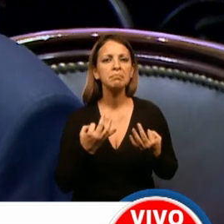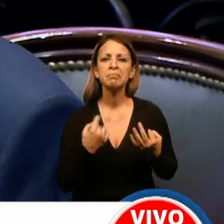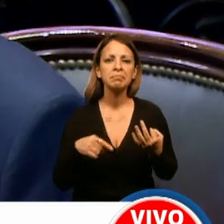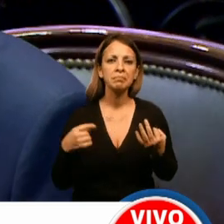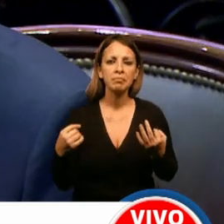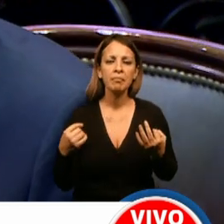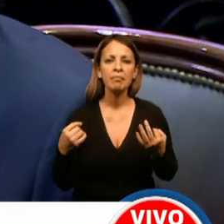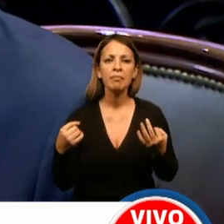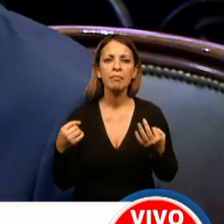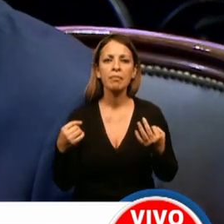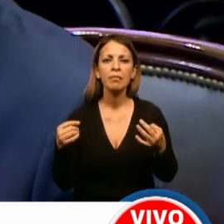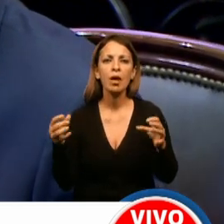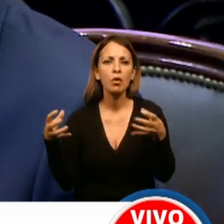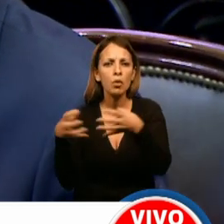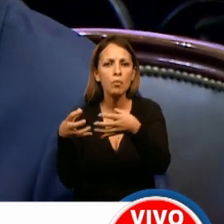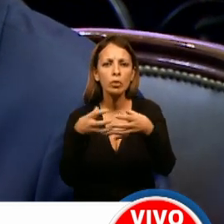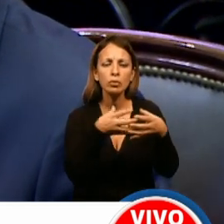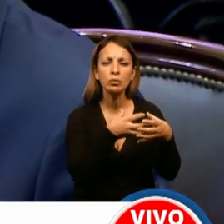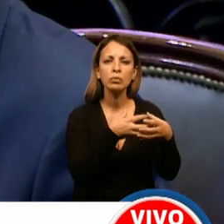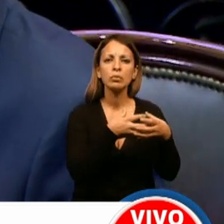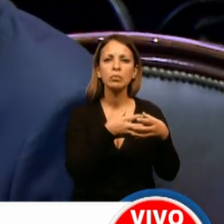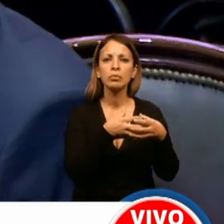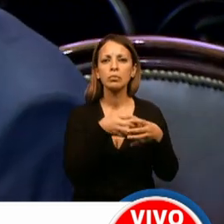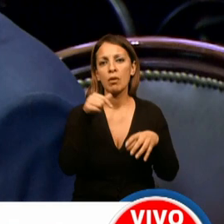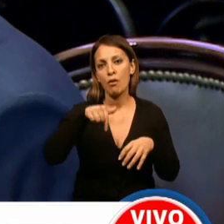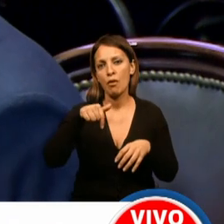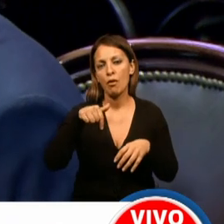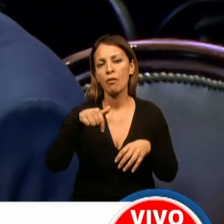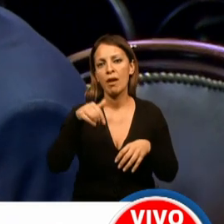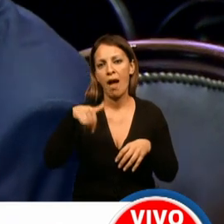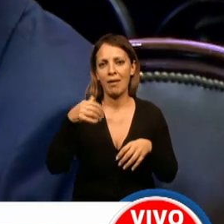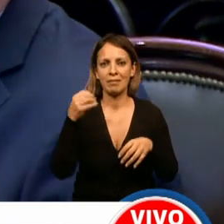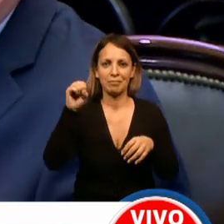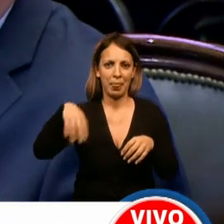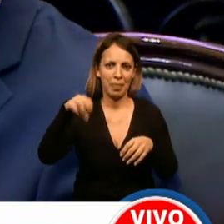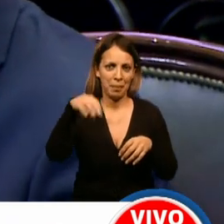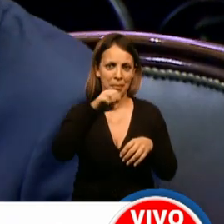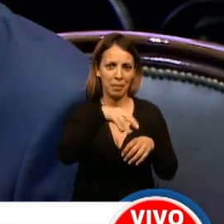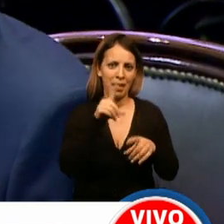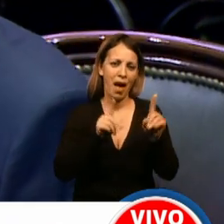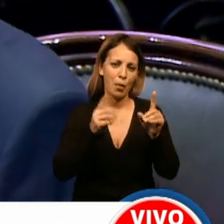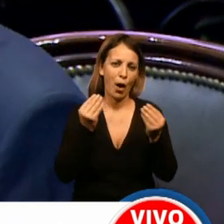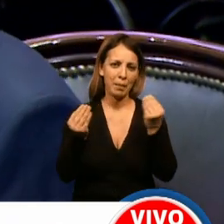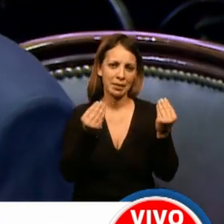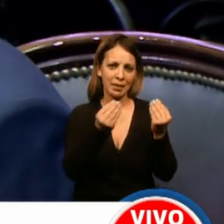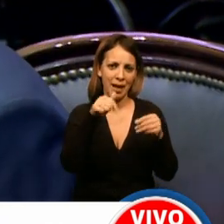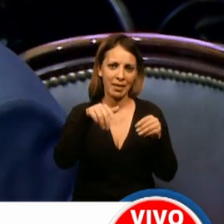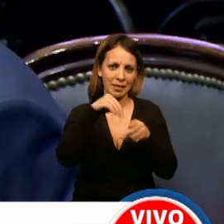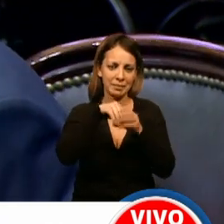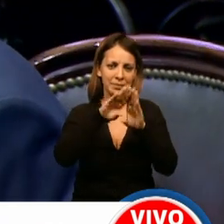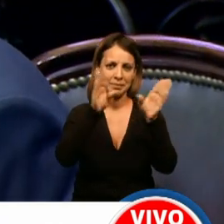organizaciones que hoy contamos con representantes en este en este